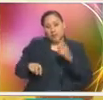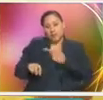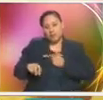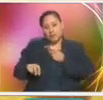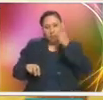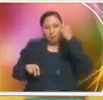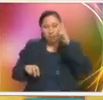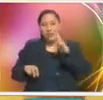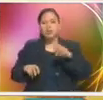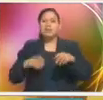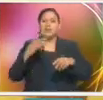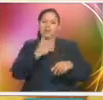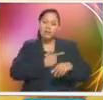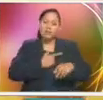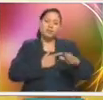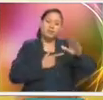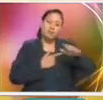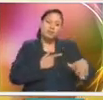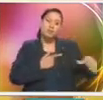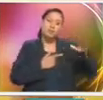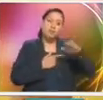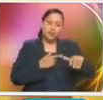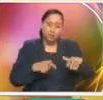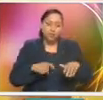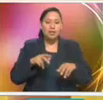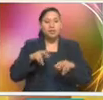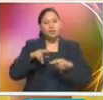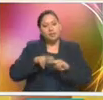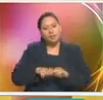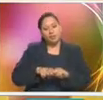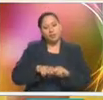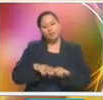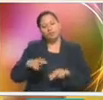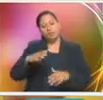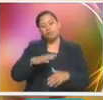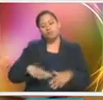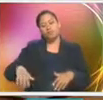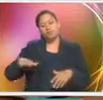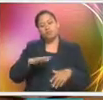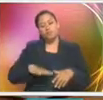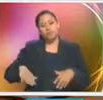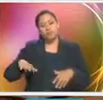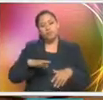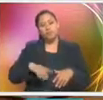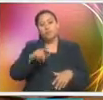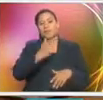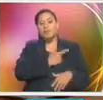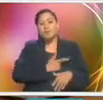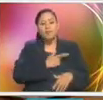dueños, que los acaricies, tenerlos arriba de las piernas y siempre buscan frazadas.